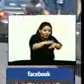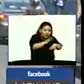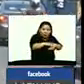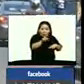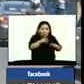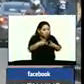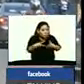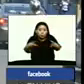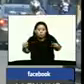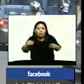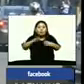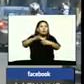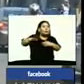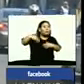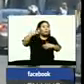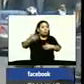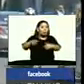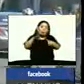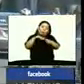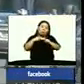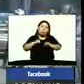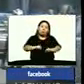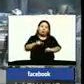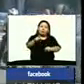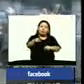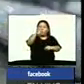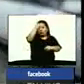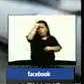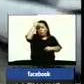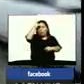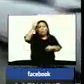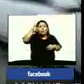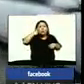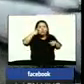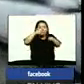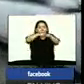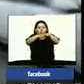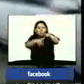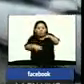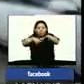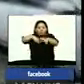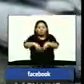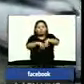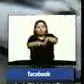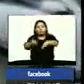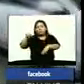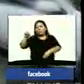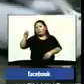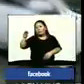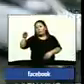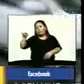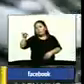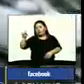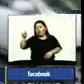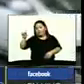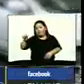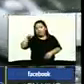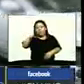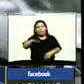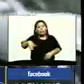y luego fue encontrado asesinado el día domingo en una barranca del río Tomayate, en el reparto de las margaritas de